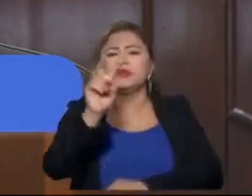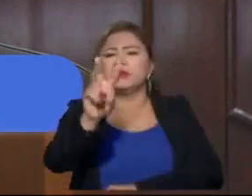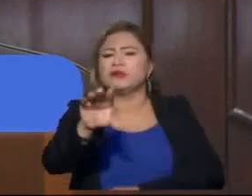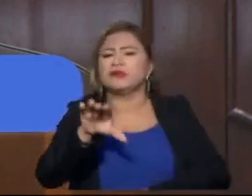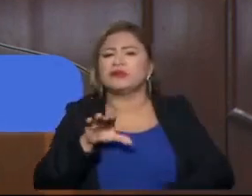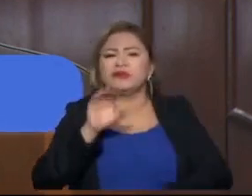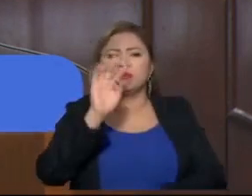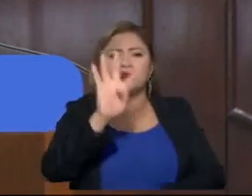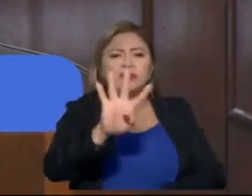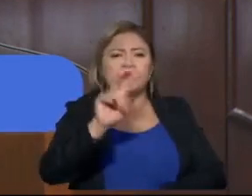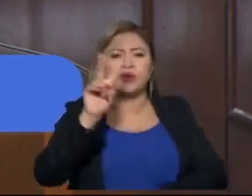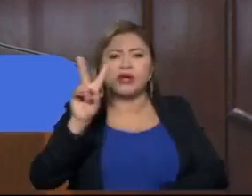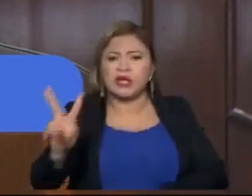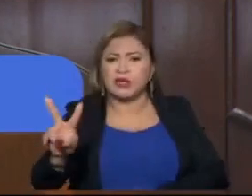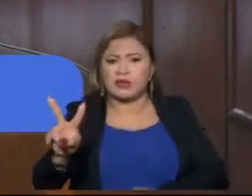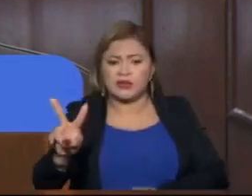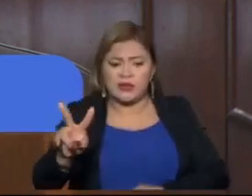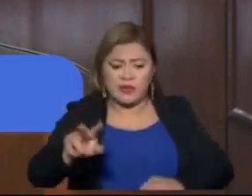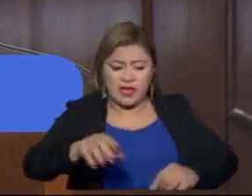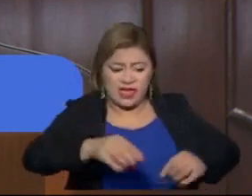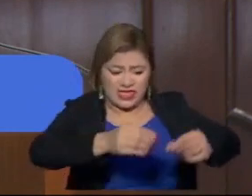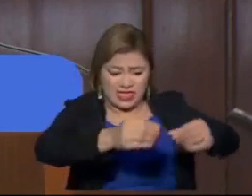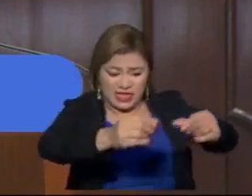1.242 hectáreas.